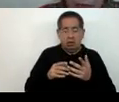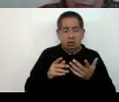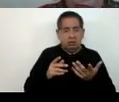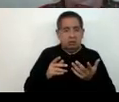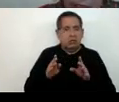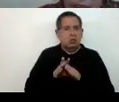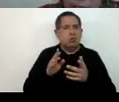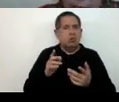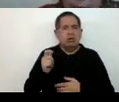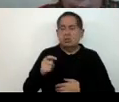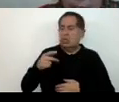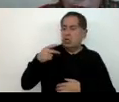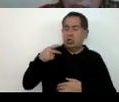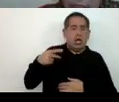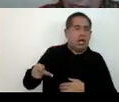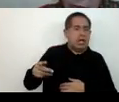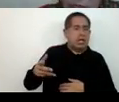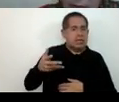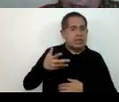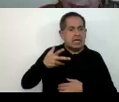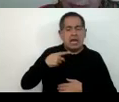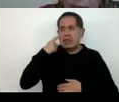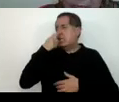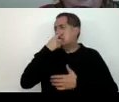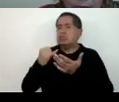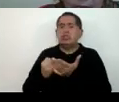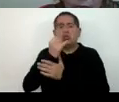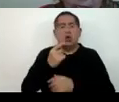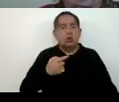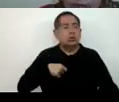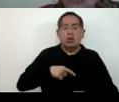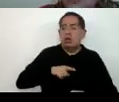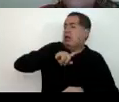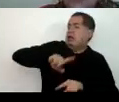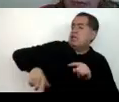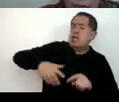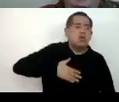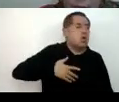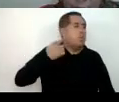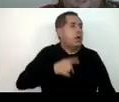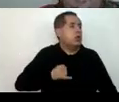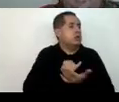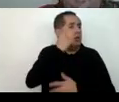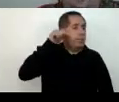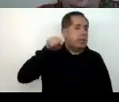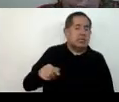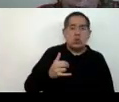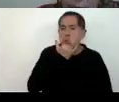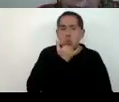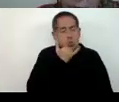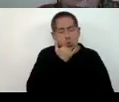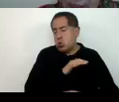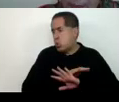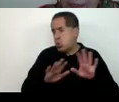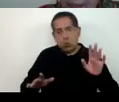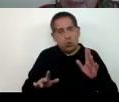la violación del derecho a la capacidad jurídica conlleva graves violaciones de los derechos sexuales y reproductivos de las mujeres